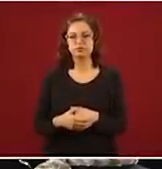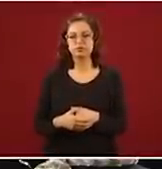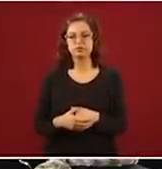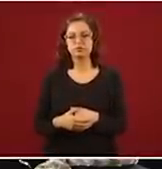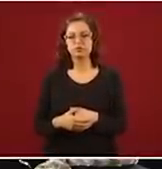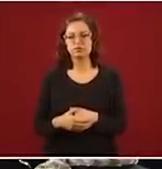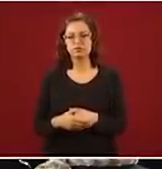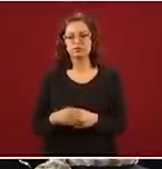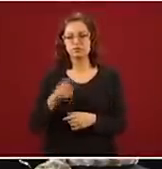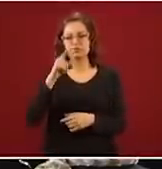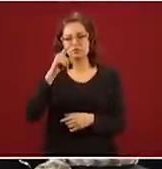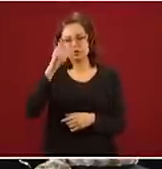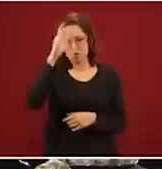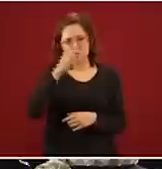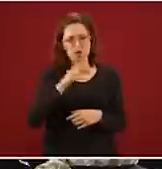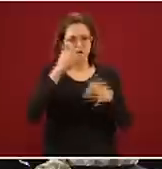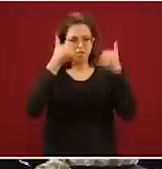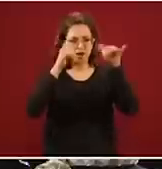en Coahuila?